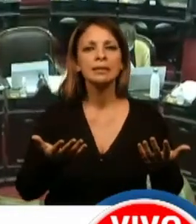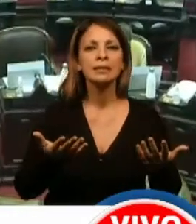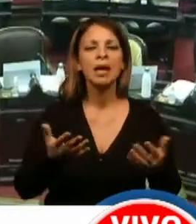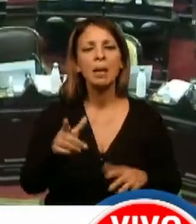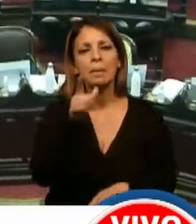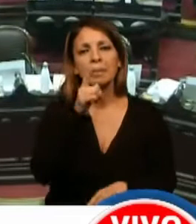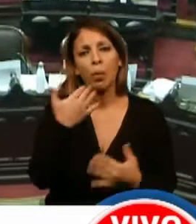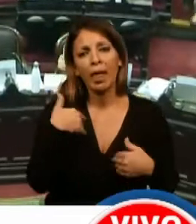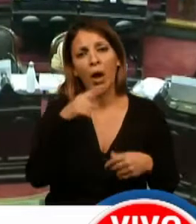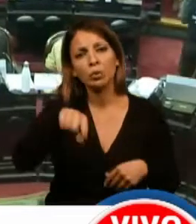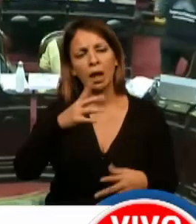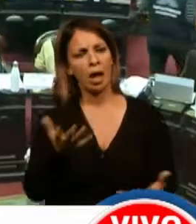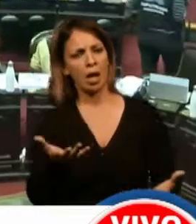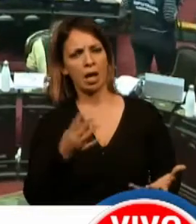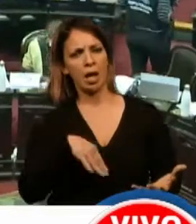antipático.